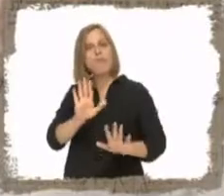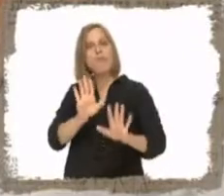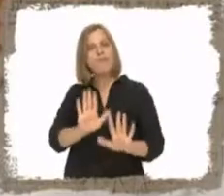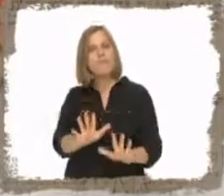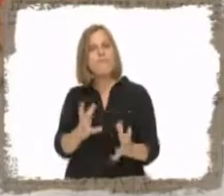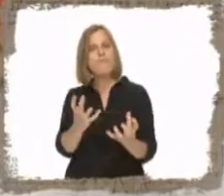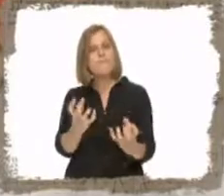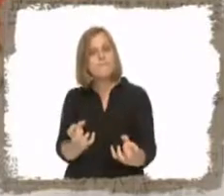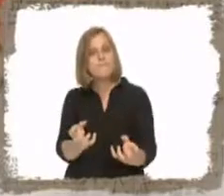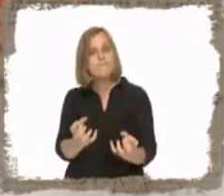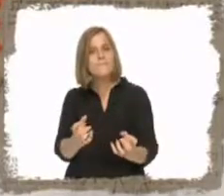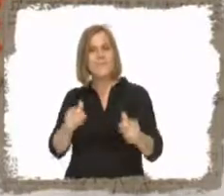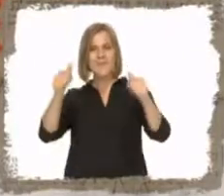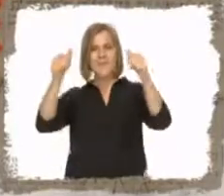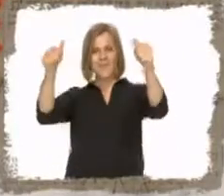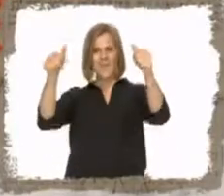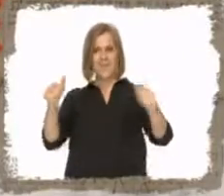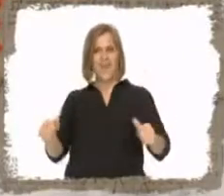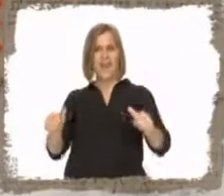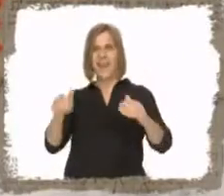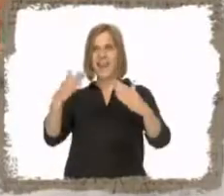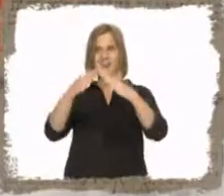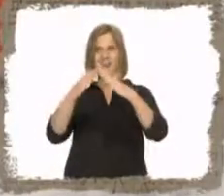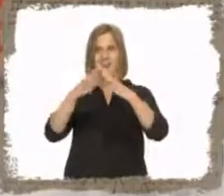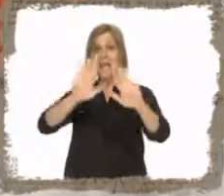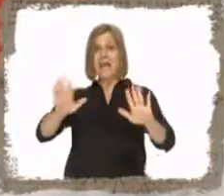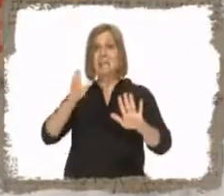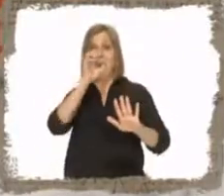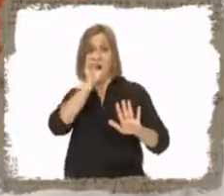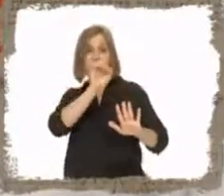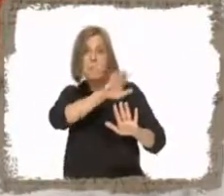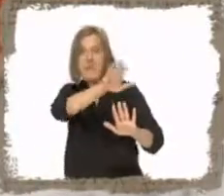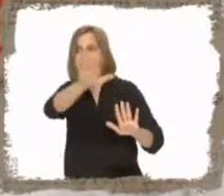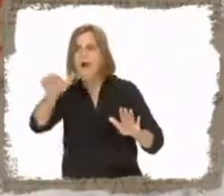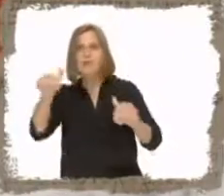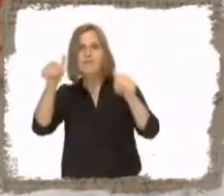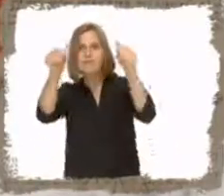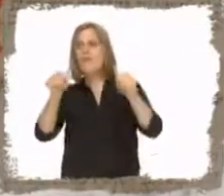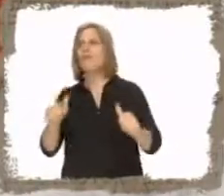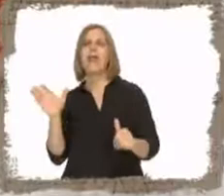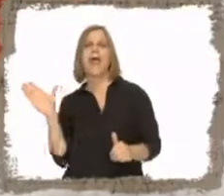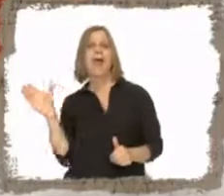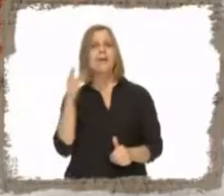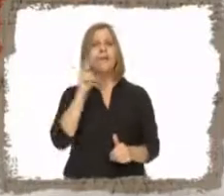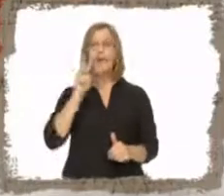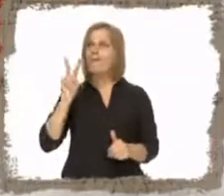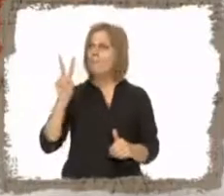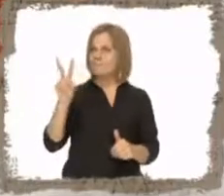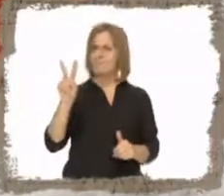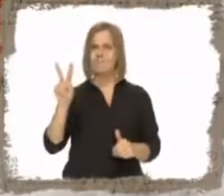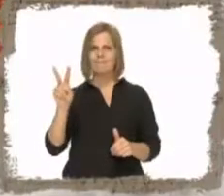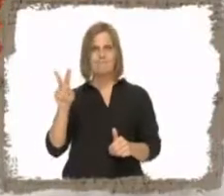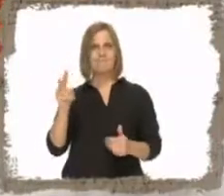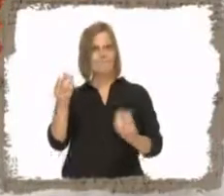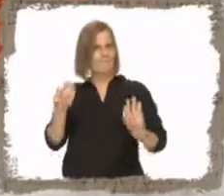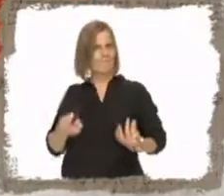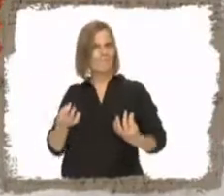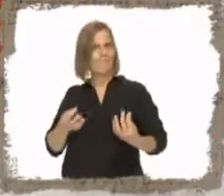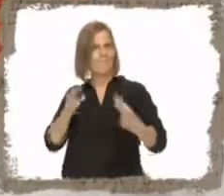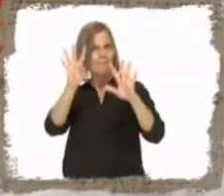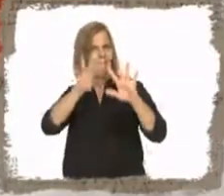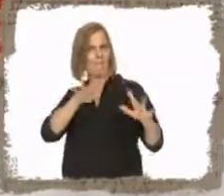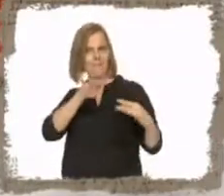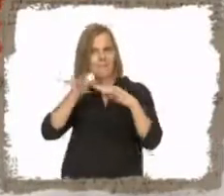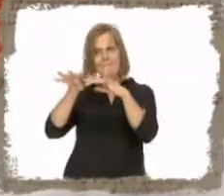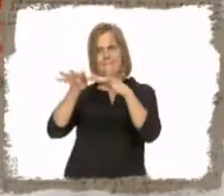tu collage un rato, colgalo en un lugar de la casa o tu patio para que todos y todas puedan ver tu